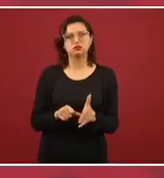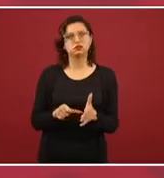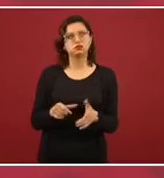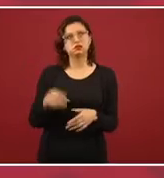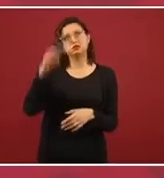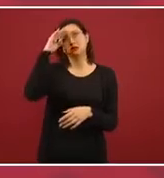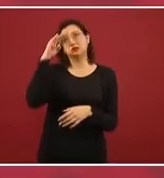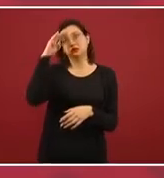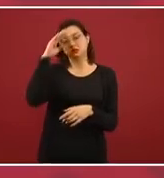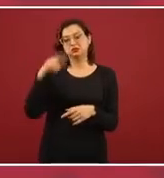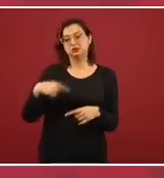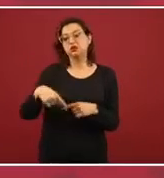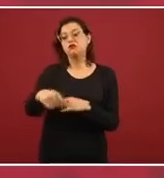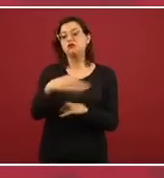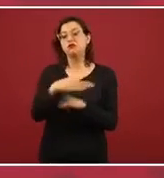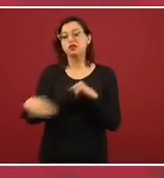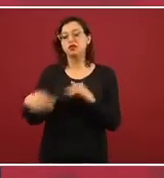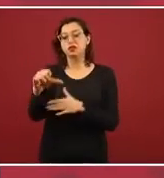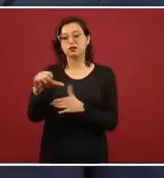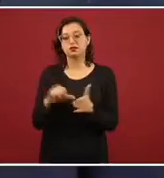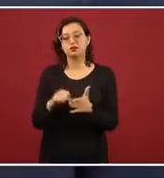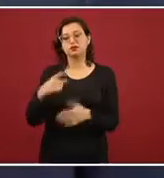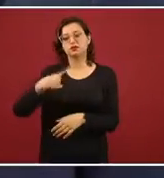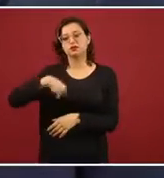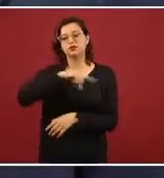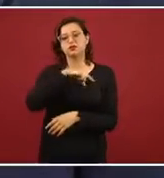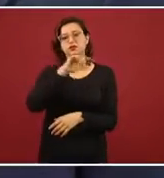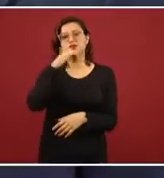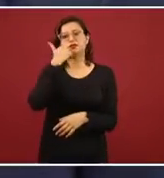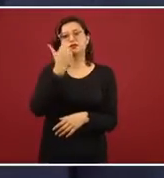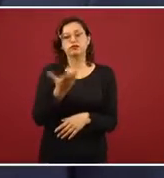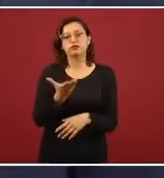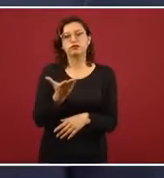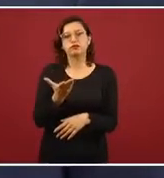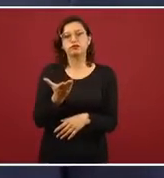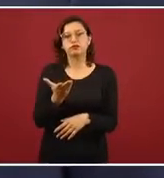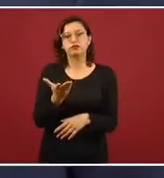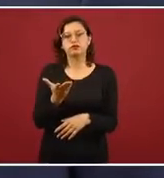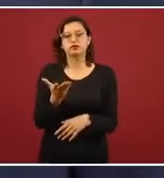pensado, porque lo que se busca es que ya venga